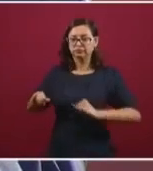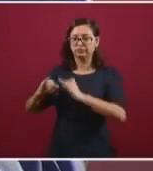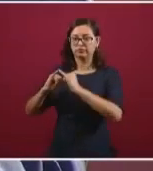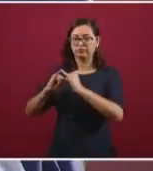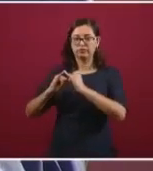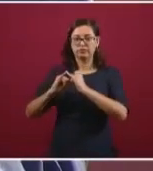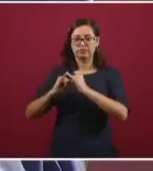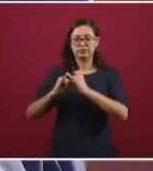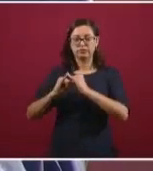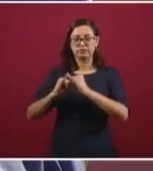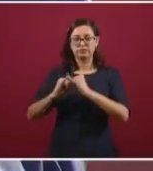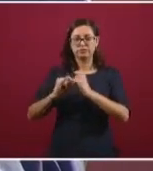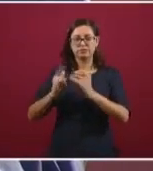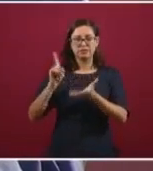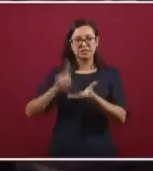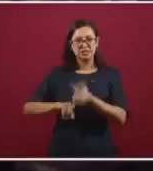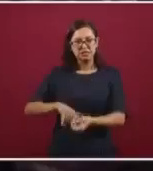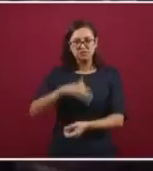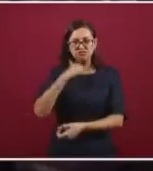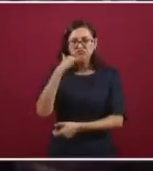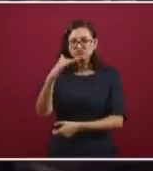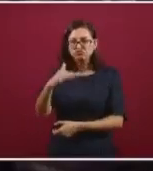se contaminaron de corrupción.